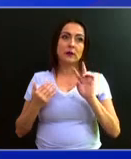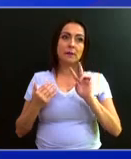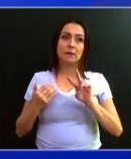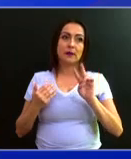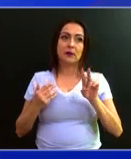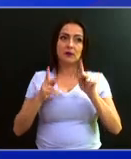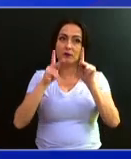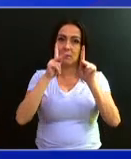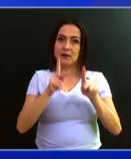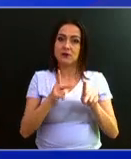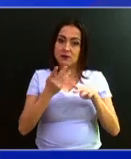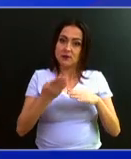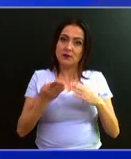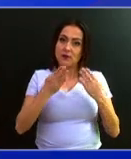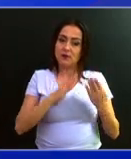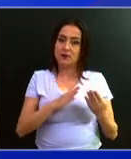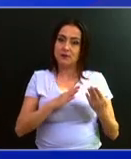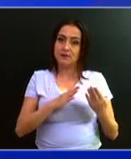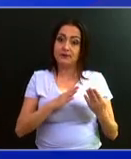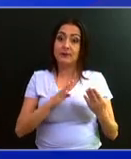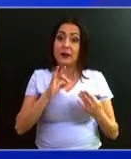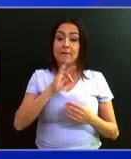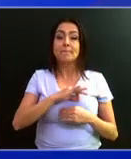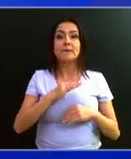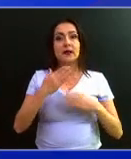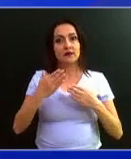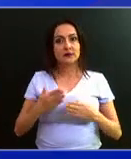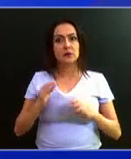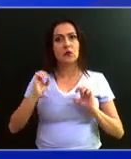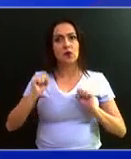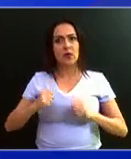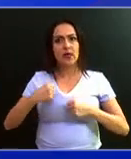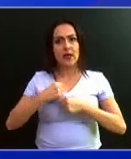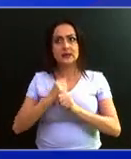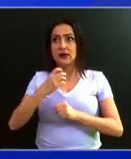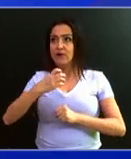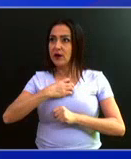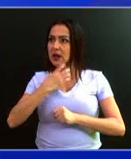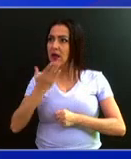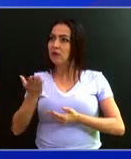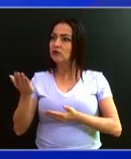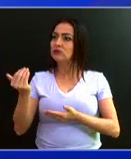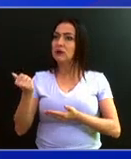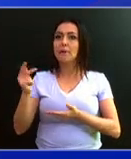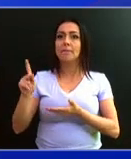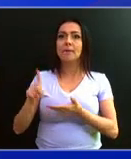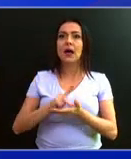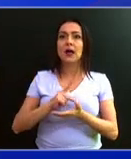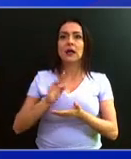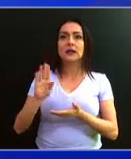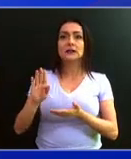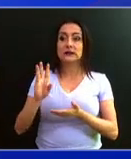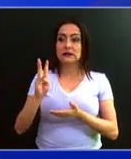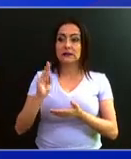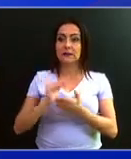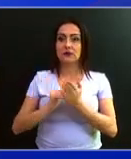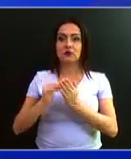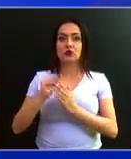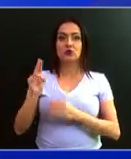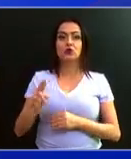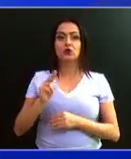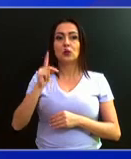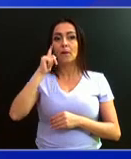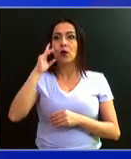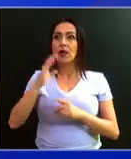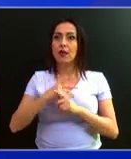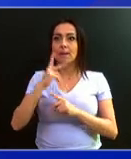922 personas que fallecieron, de los beneficiarios que pueden hacer el reclamo de esta indemnización de hasta 6 millones de colones por